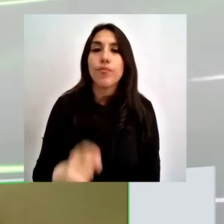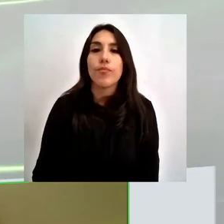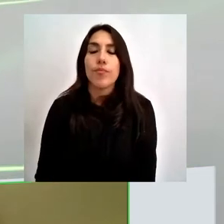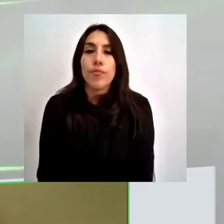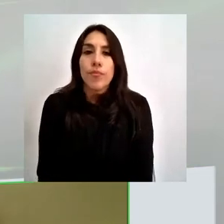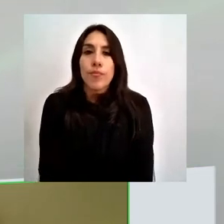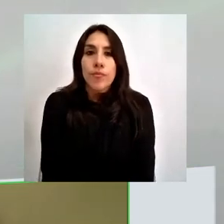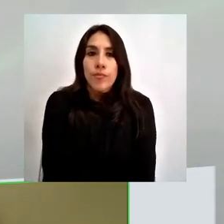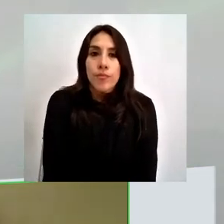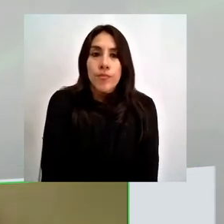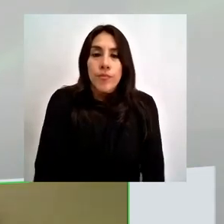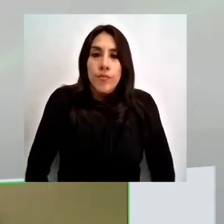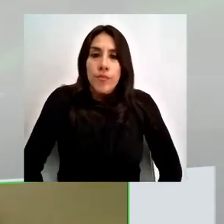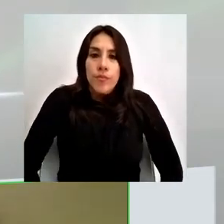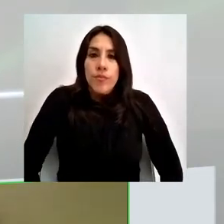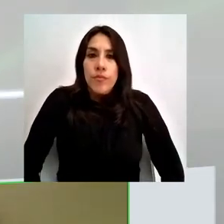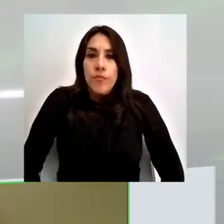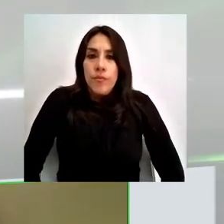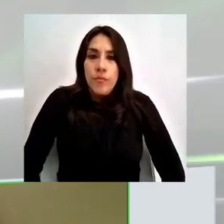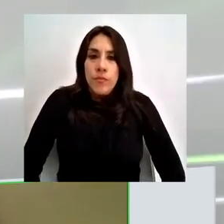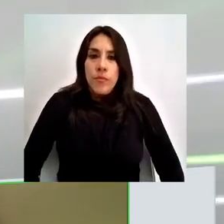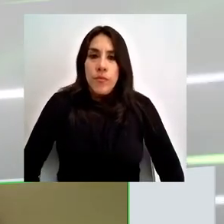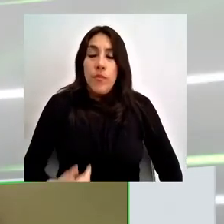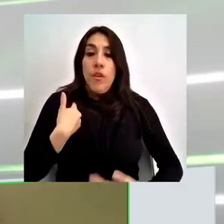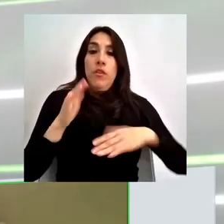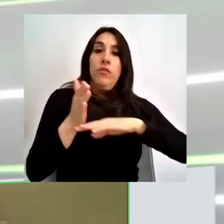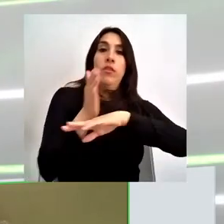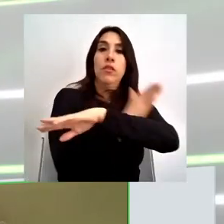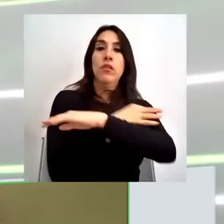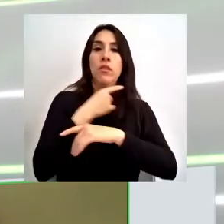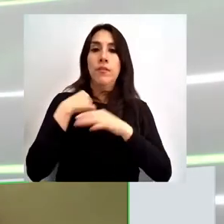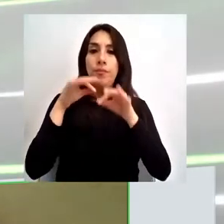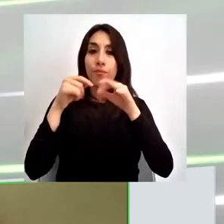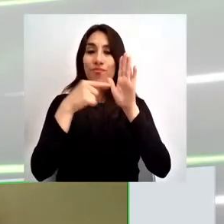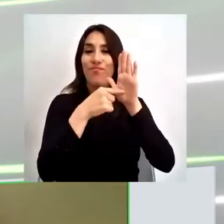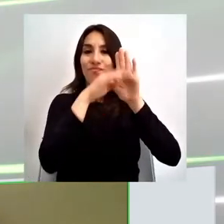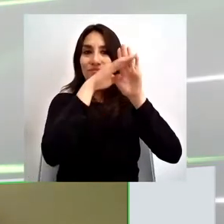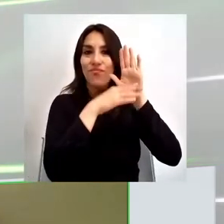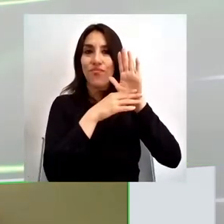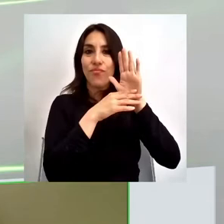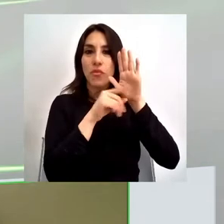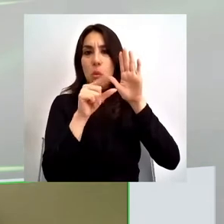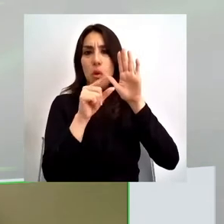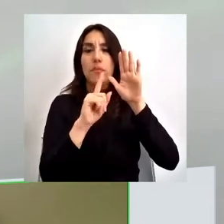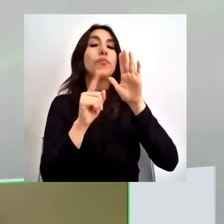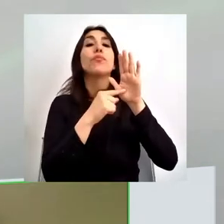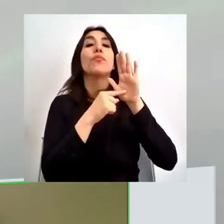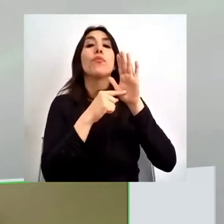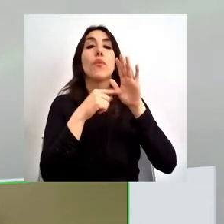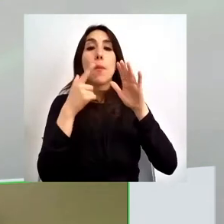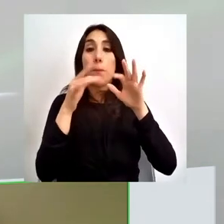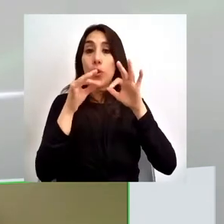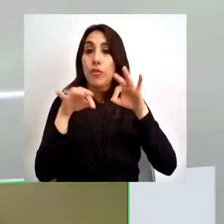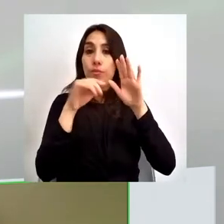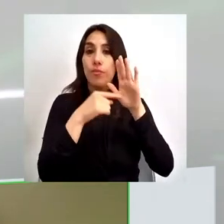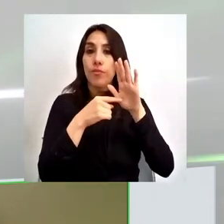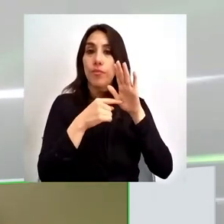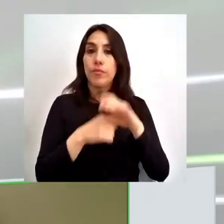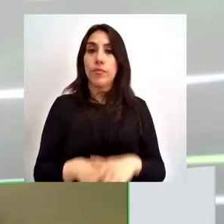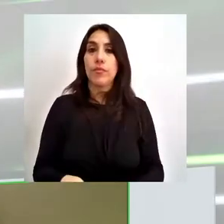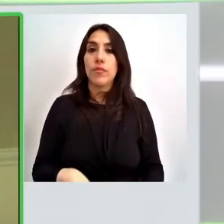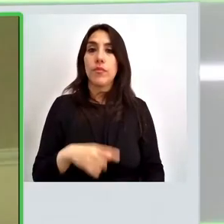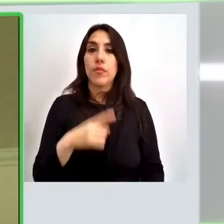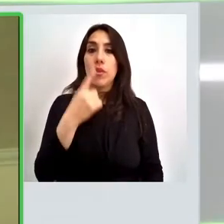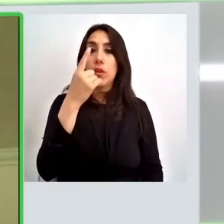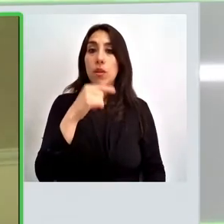como dice la legislación es importante y los los legisladores tienen que ver la